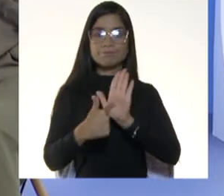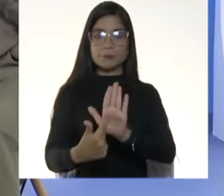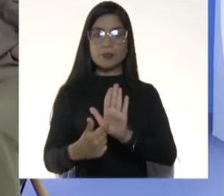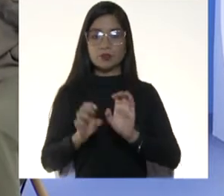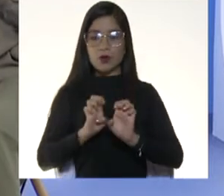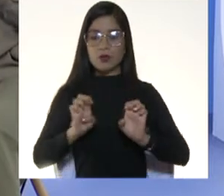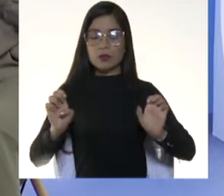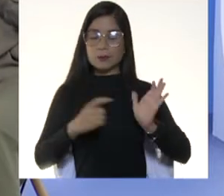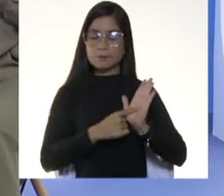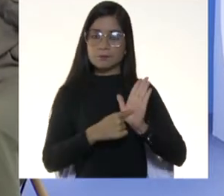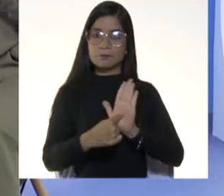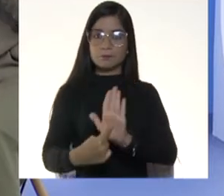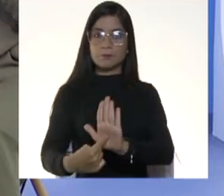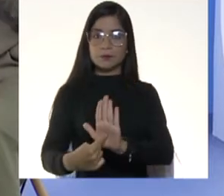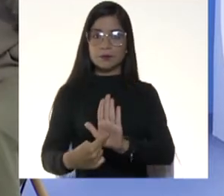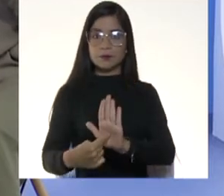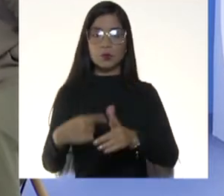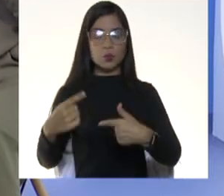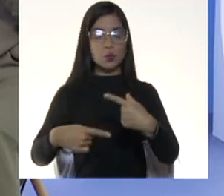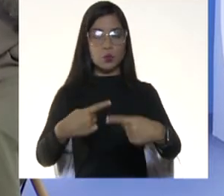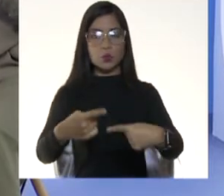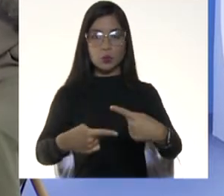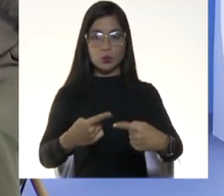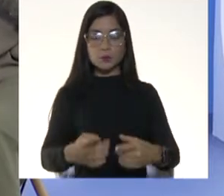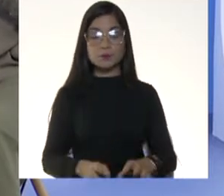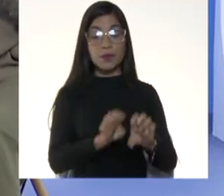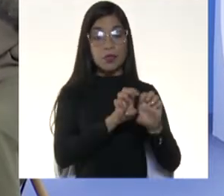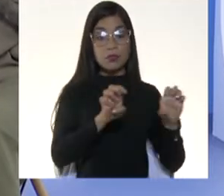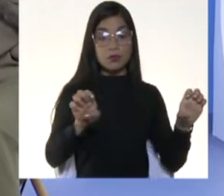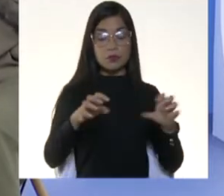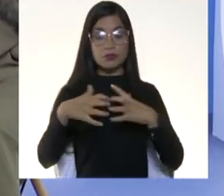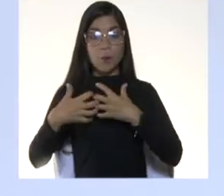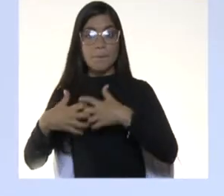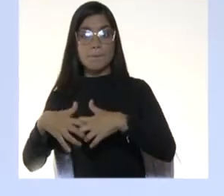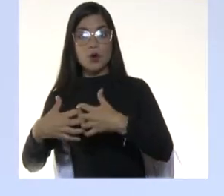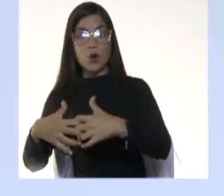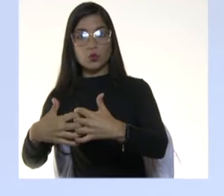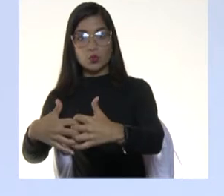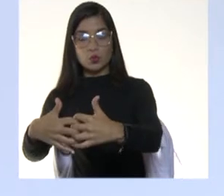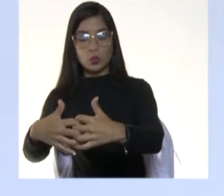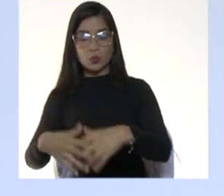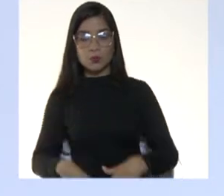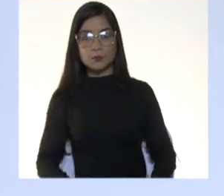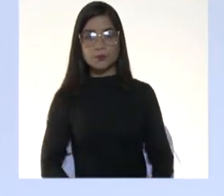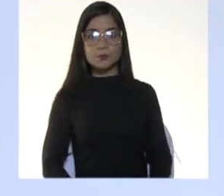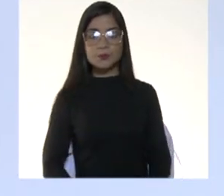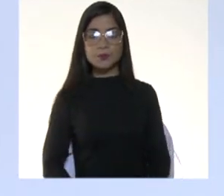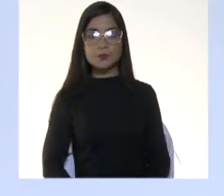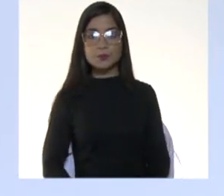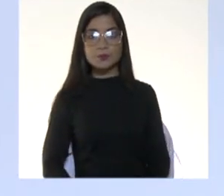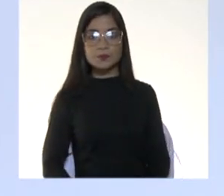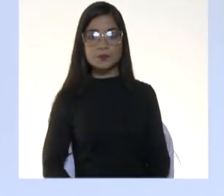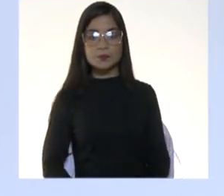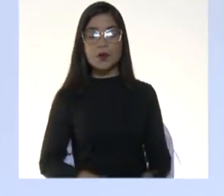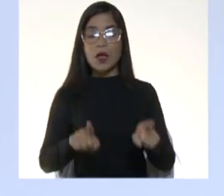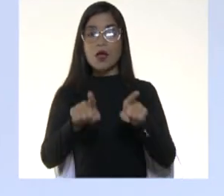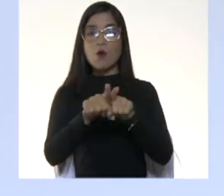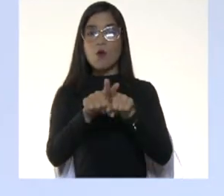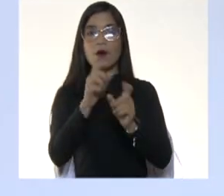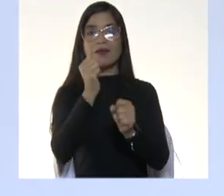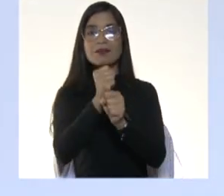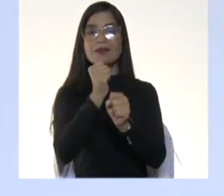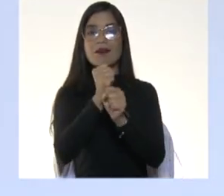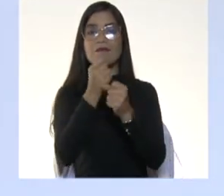producción, que es el mismo concepto ese de trabajo liberador. Ese concepto